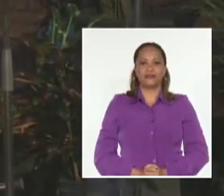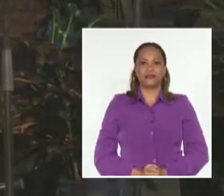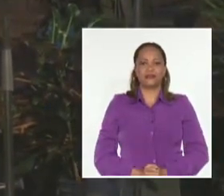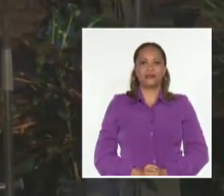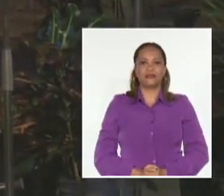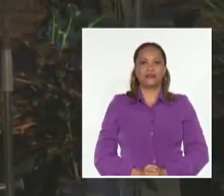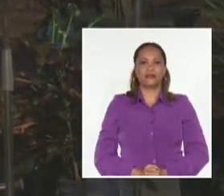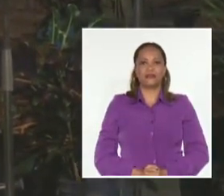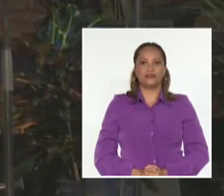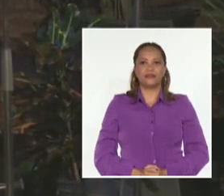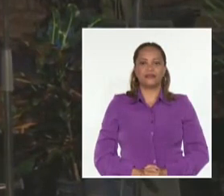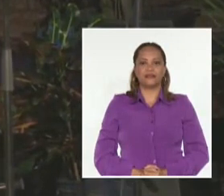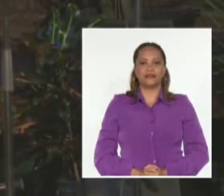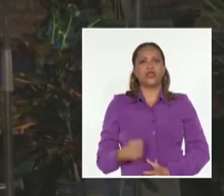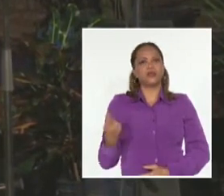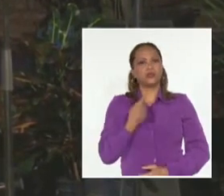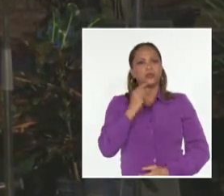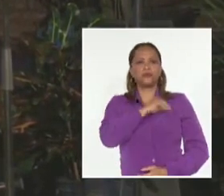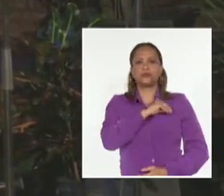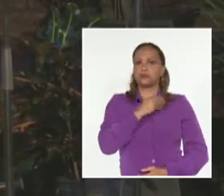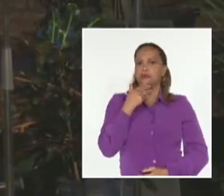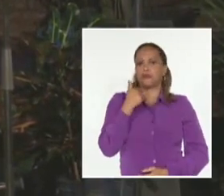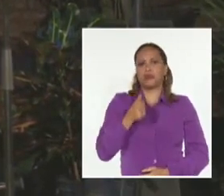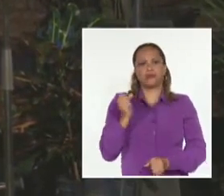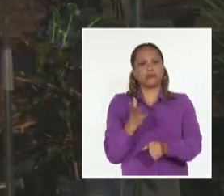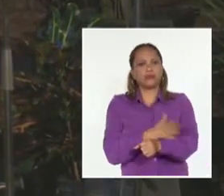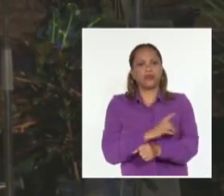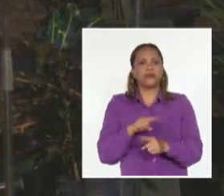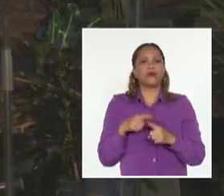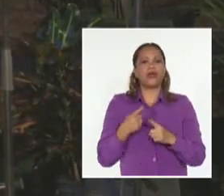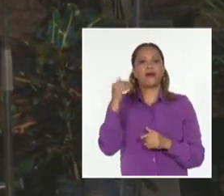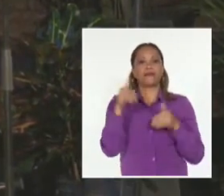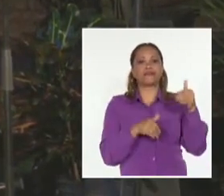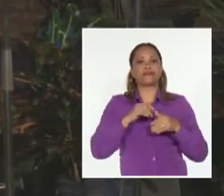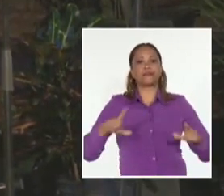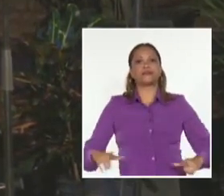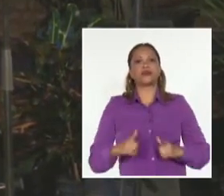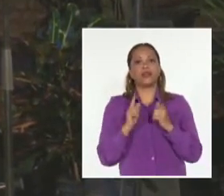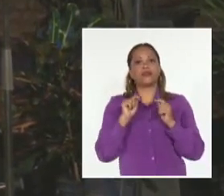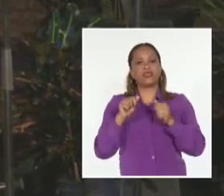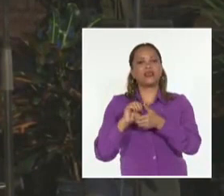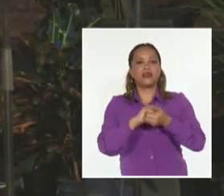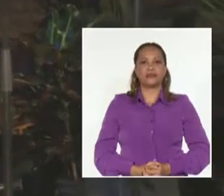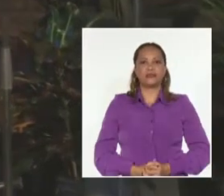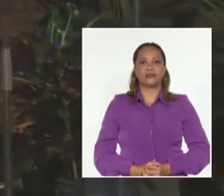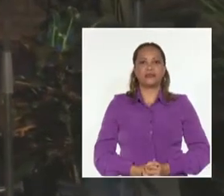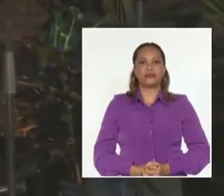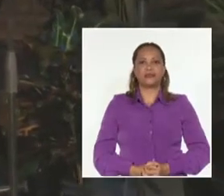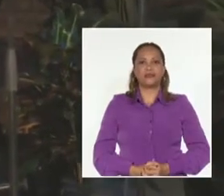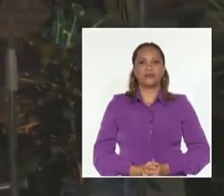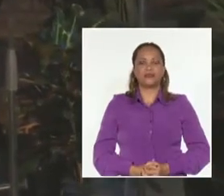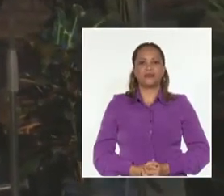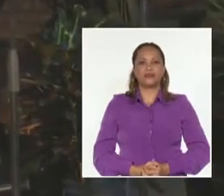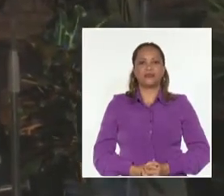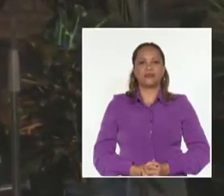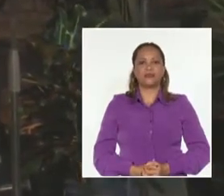Nos sentimos muy emocionados y conmovidos al estar participando en este acto de solidaridad que ustedes, las